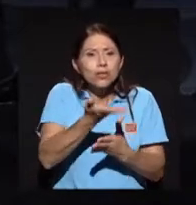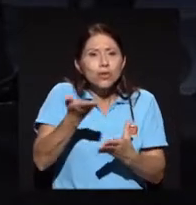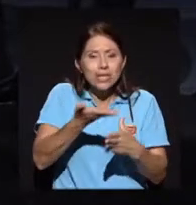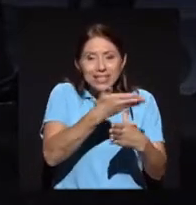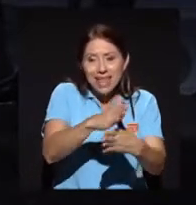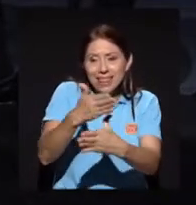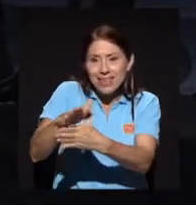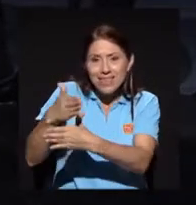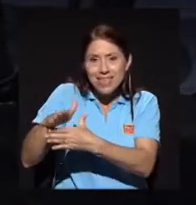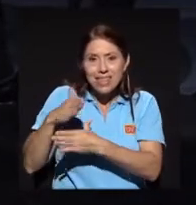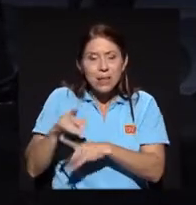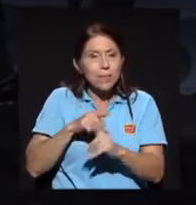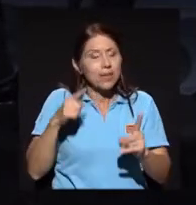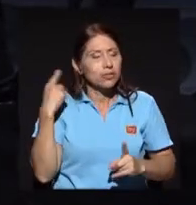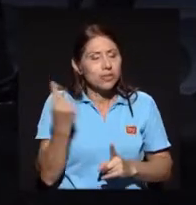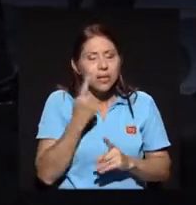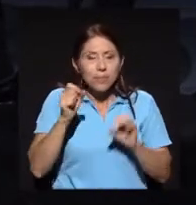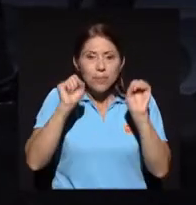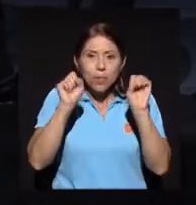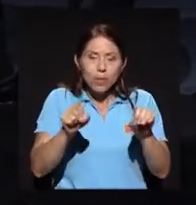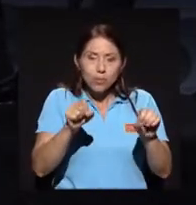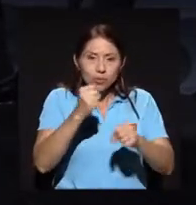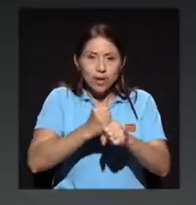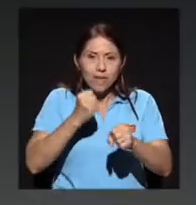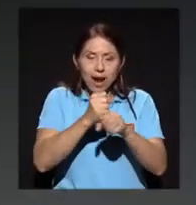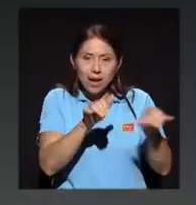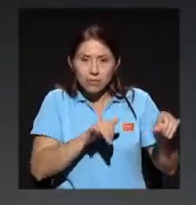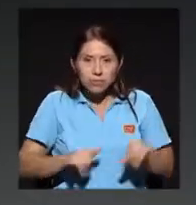y trabajar sobre el terreno común